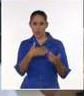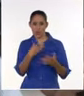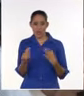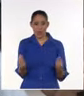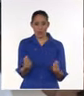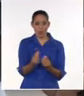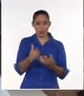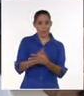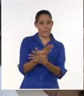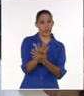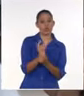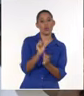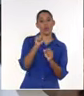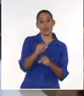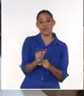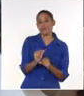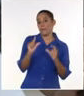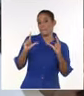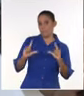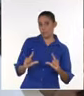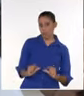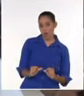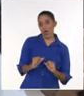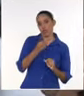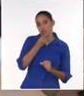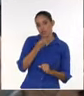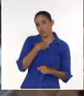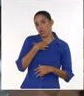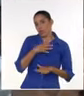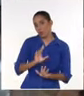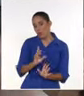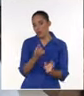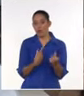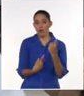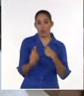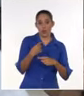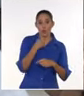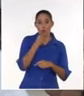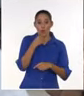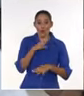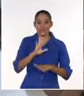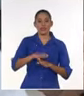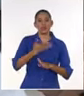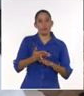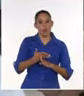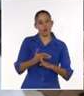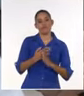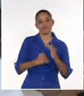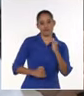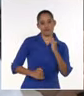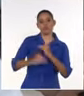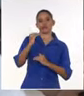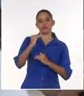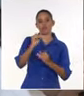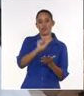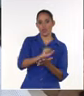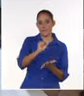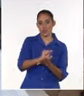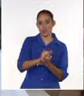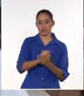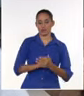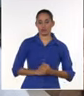también hace con la baja disponibilidad que tenemos en la generación se incrementen las afectaciones de servicio en el día de hoy